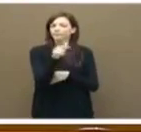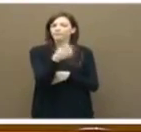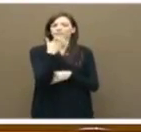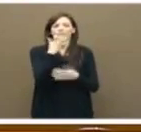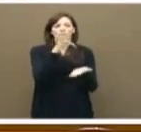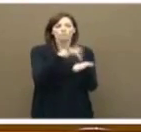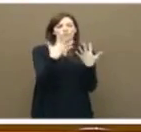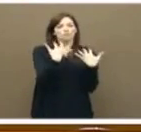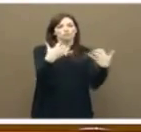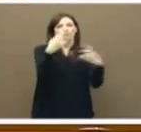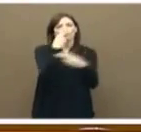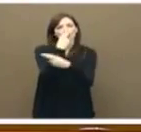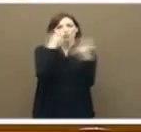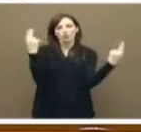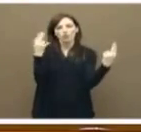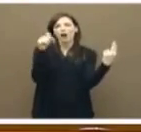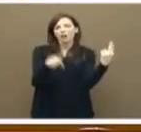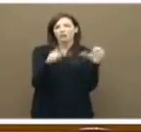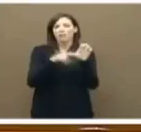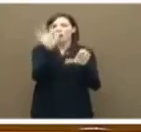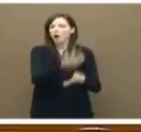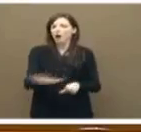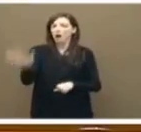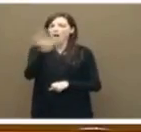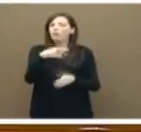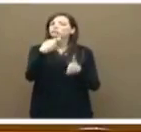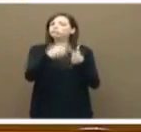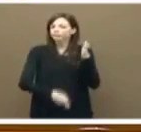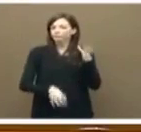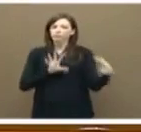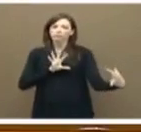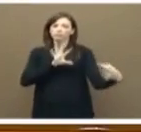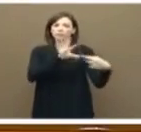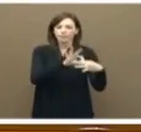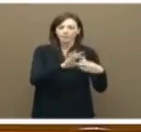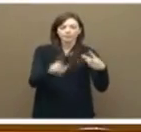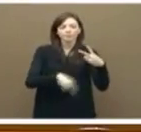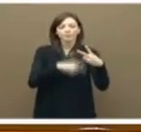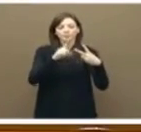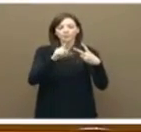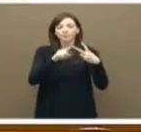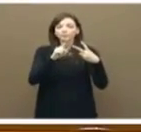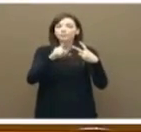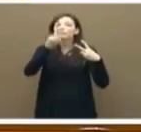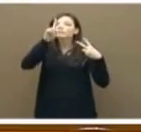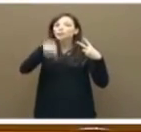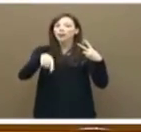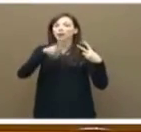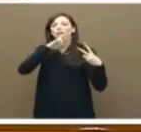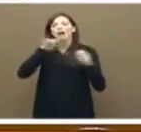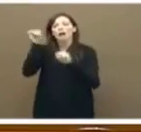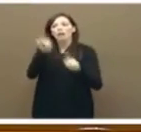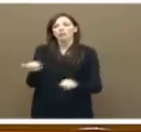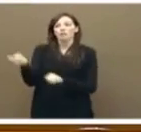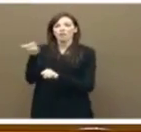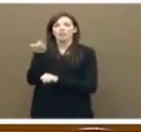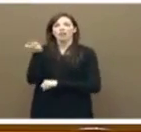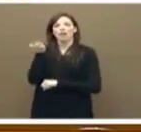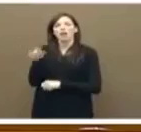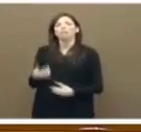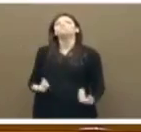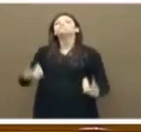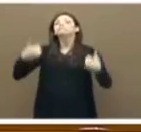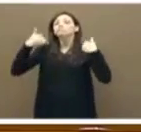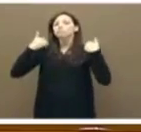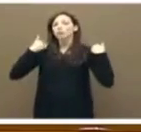los espectáculos públicos en Extremadura. Preservar el ejercicio de la autoridad pública que desarrollan los agentes